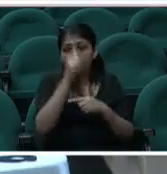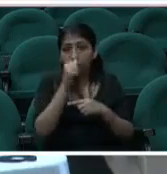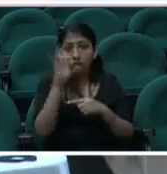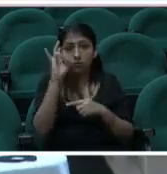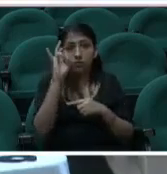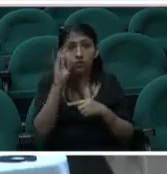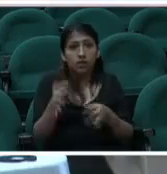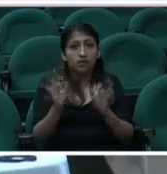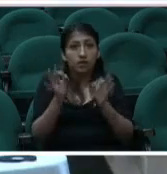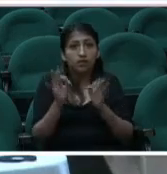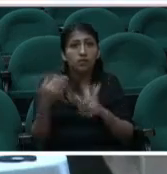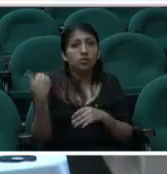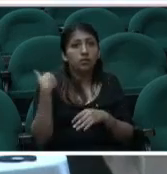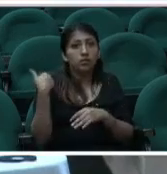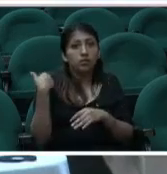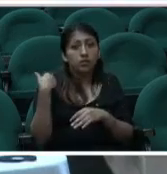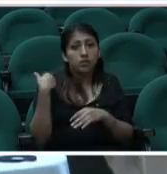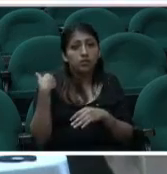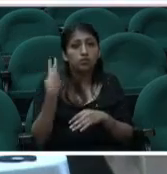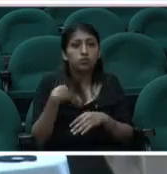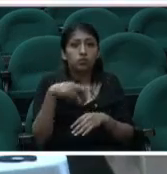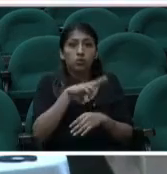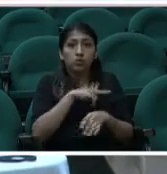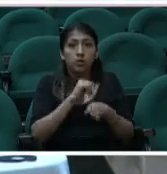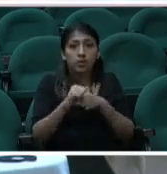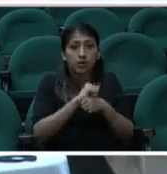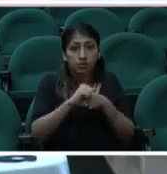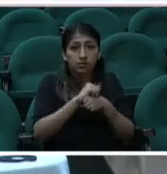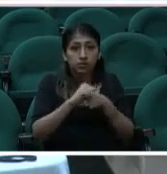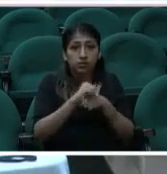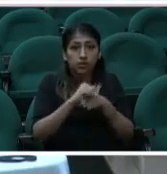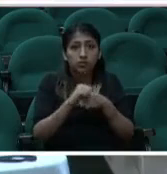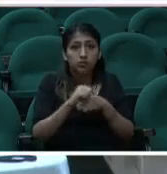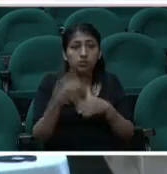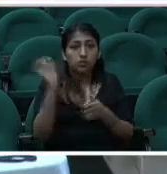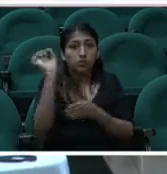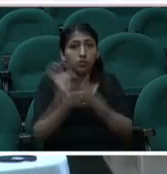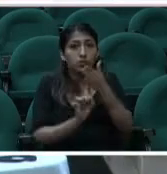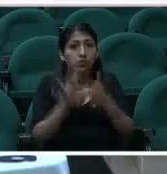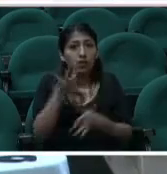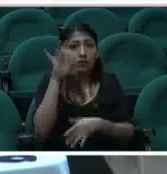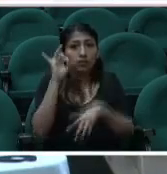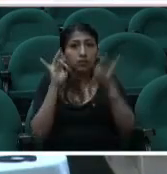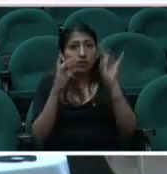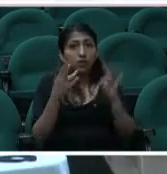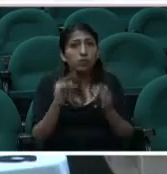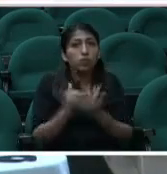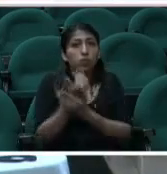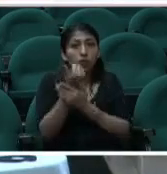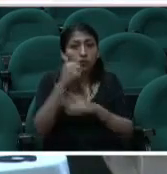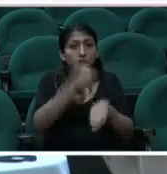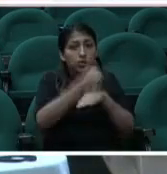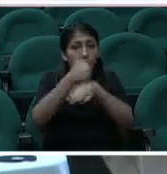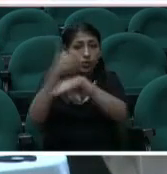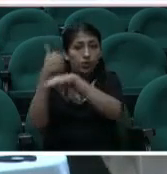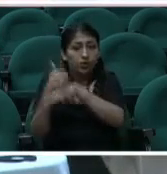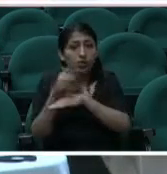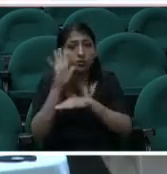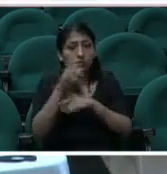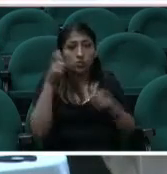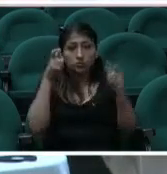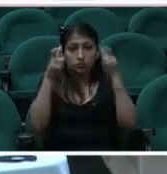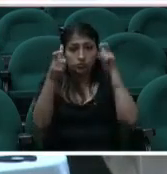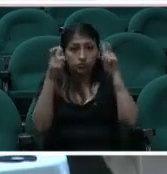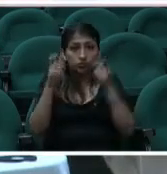7 de febrero tenemos nuestra participación democrática elegir a las nuevas autoridades que regirán